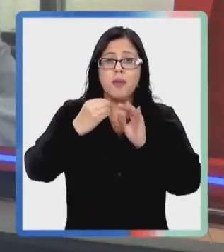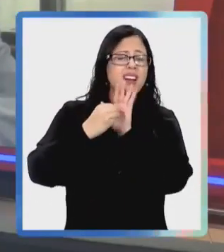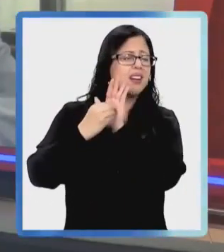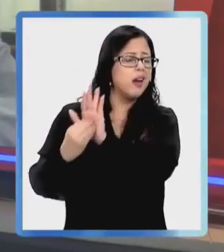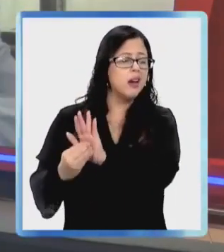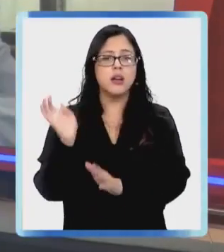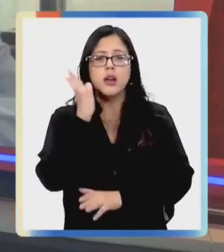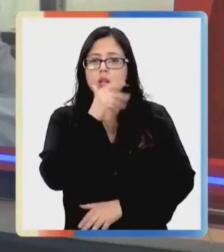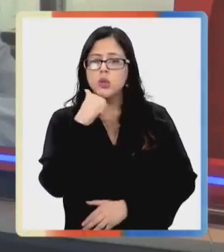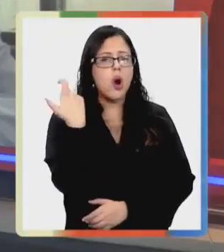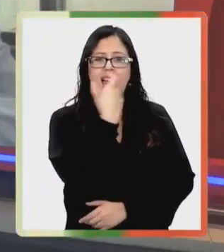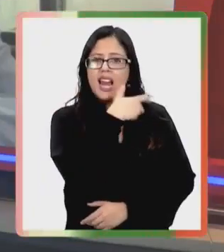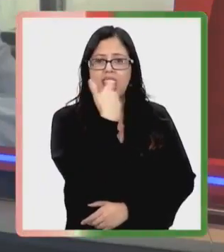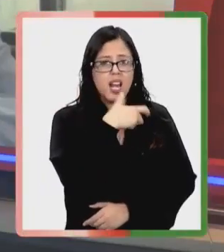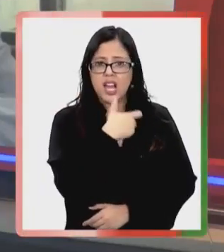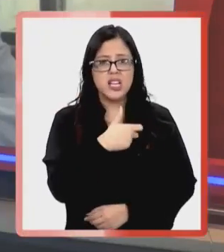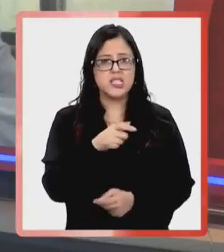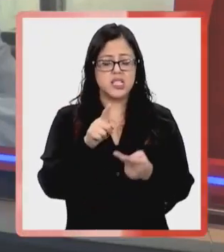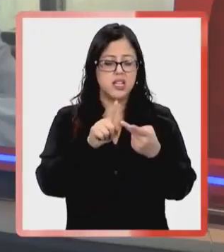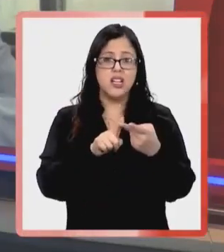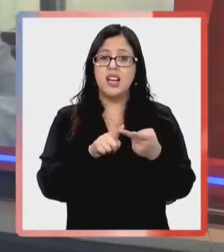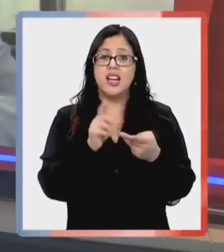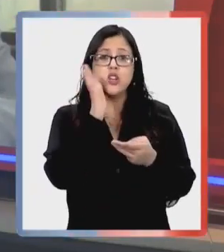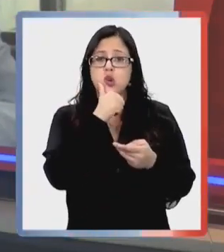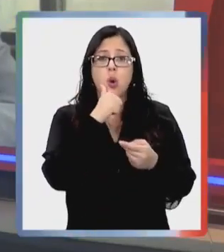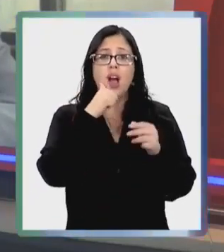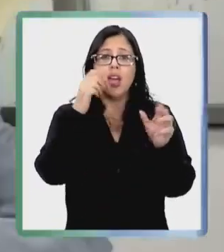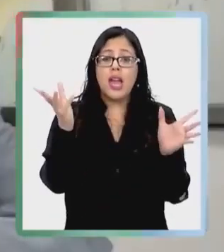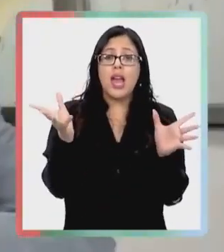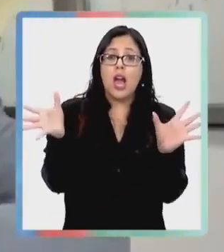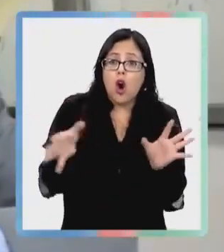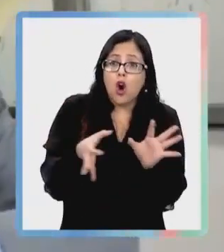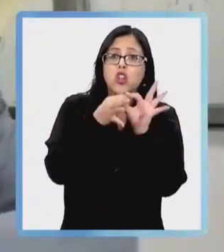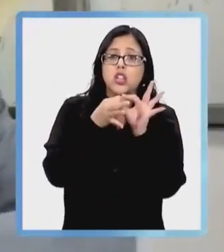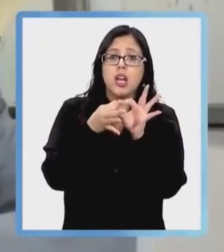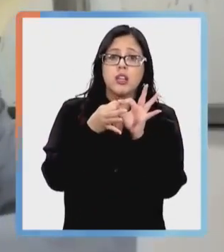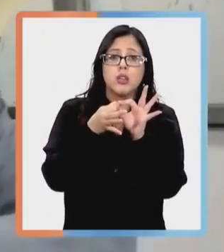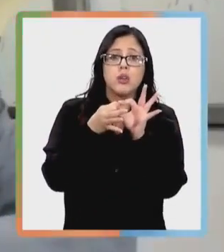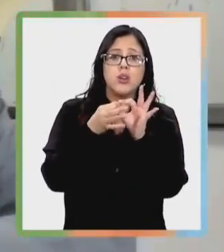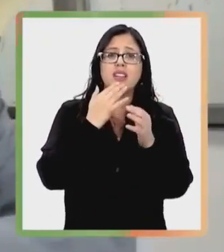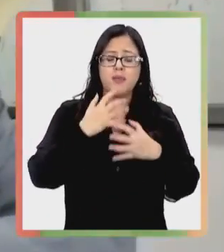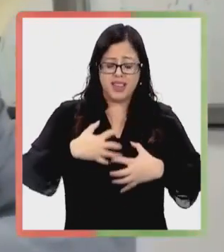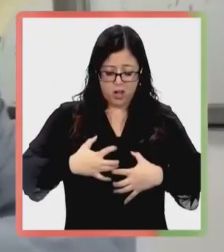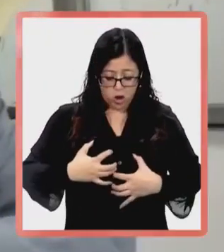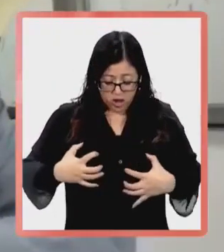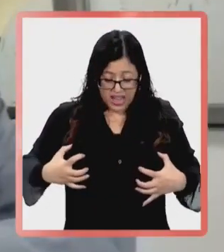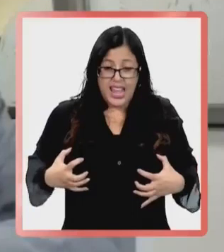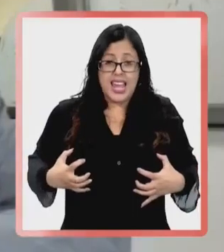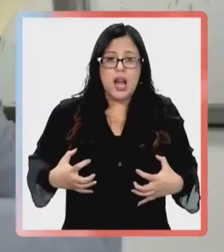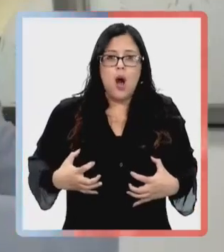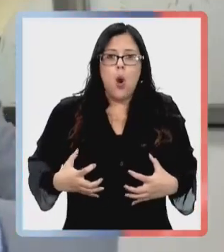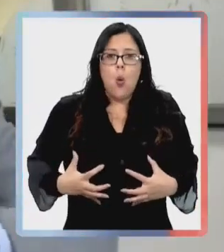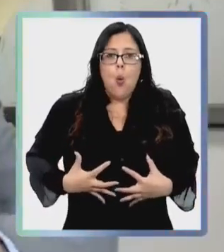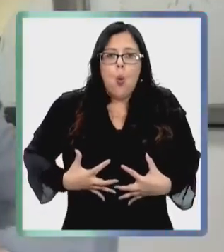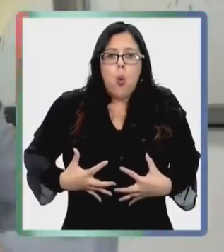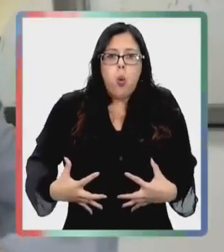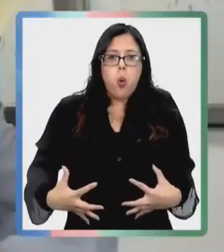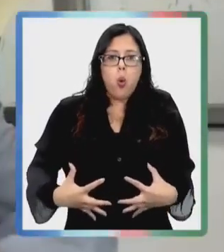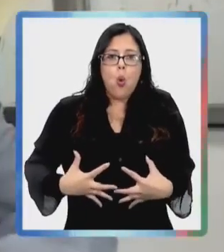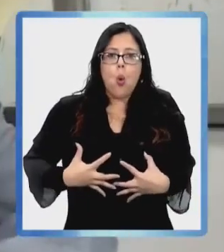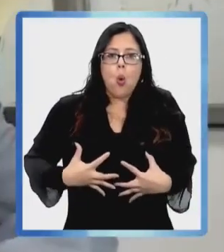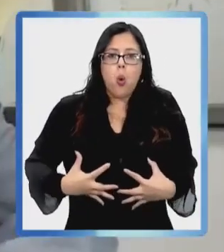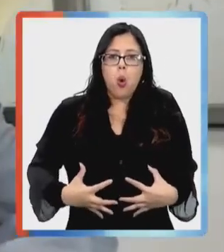si no se ríe, si no se conecta y además tiene retracción de las costillitas, quiere decir está